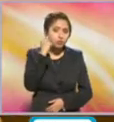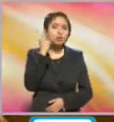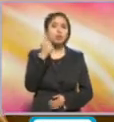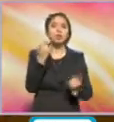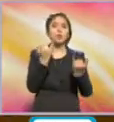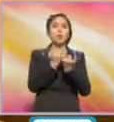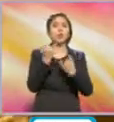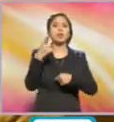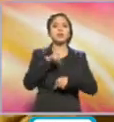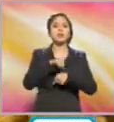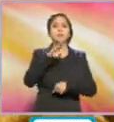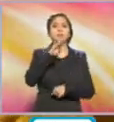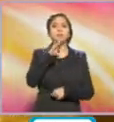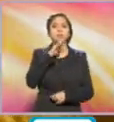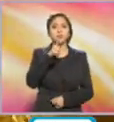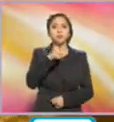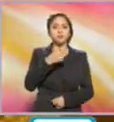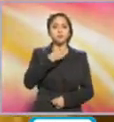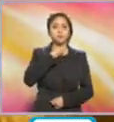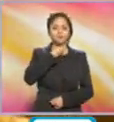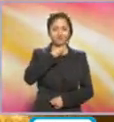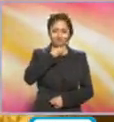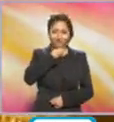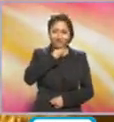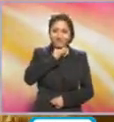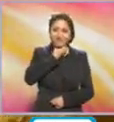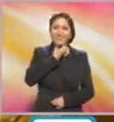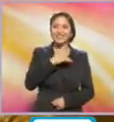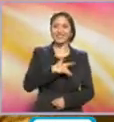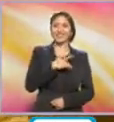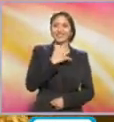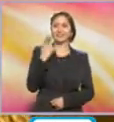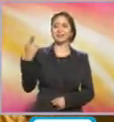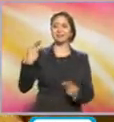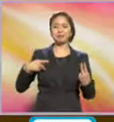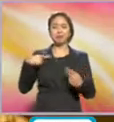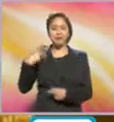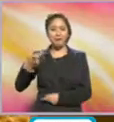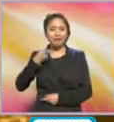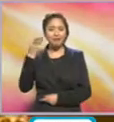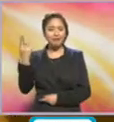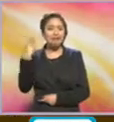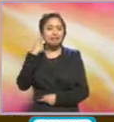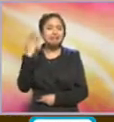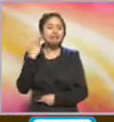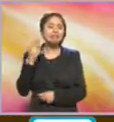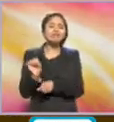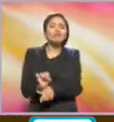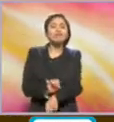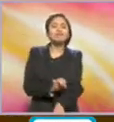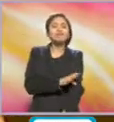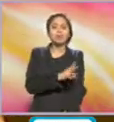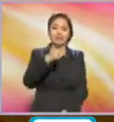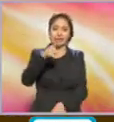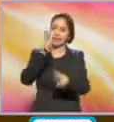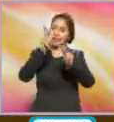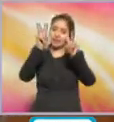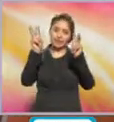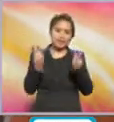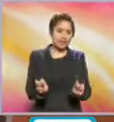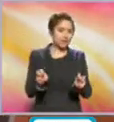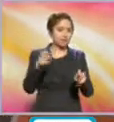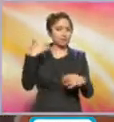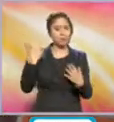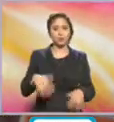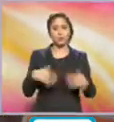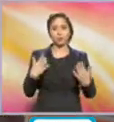Madre, y sientes llenura de la verdad. Es que sí. Somos muy sensibles. Bueno, pues este tema es una maravilla